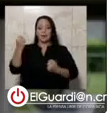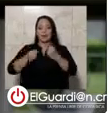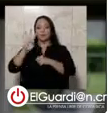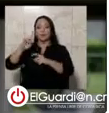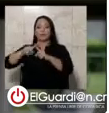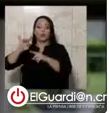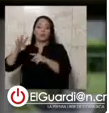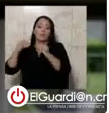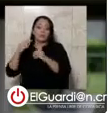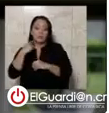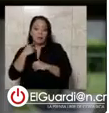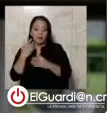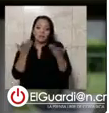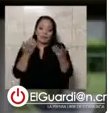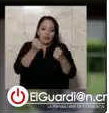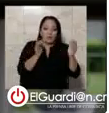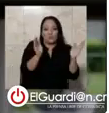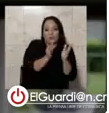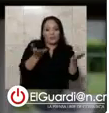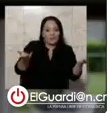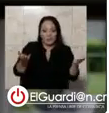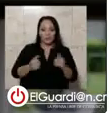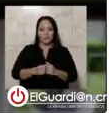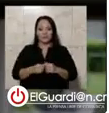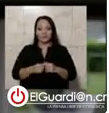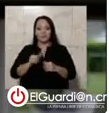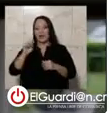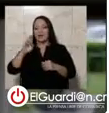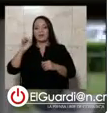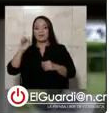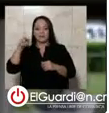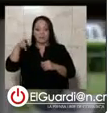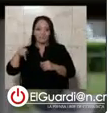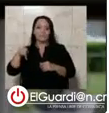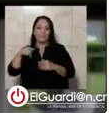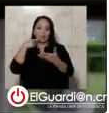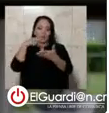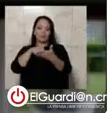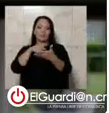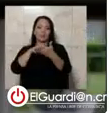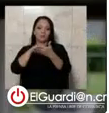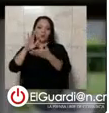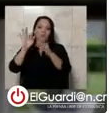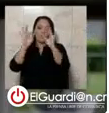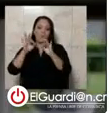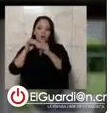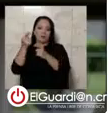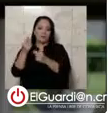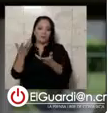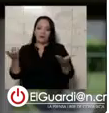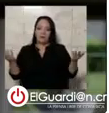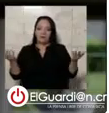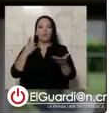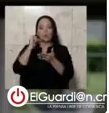más caros que un carro sedán. La ARECEP lo reconoce en su fórmula tarifaria y por eso